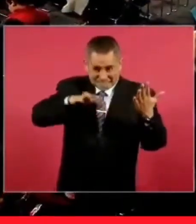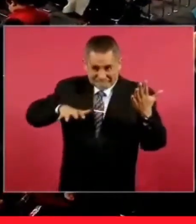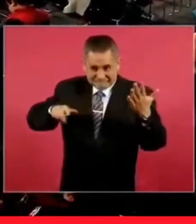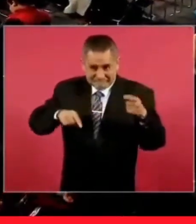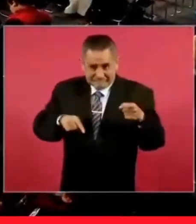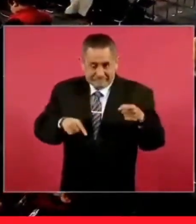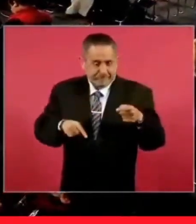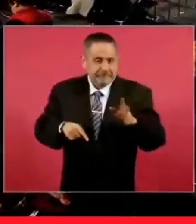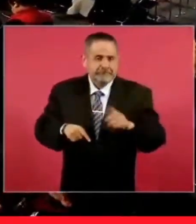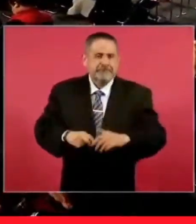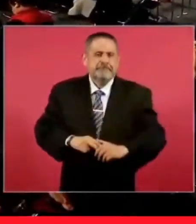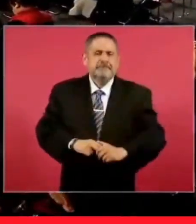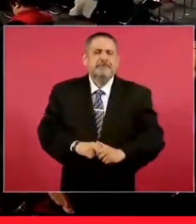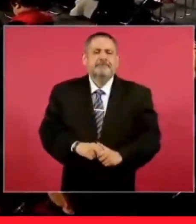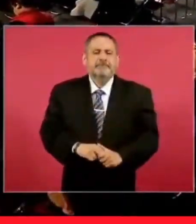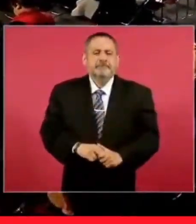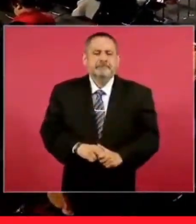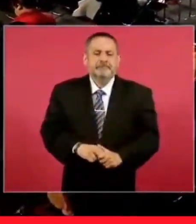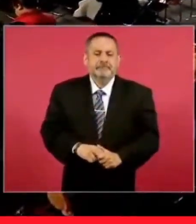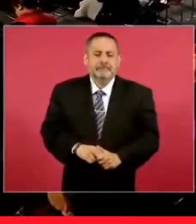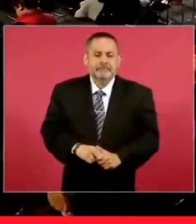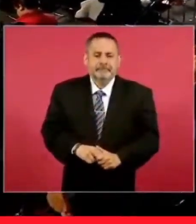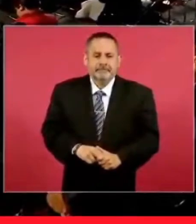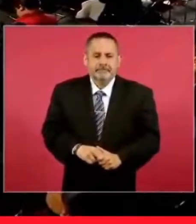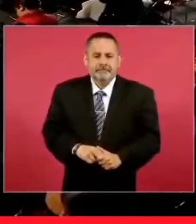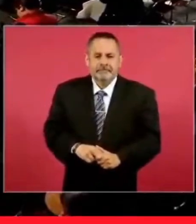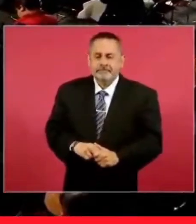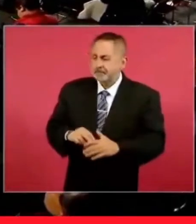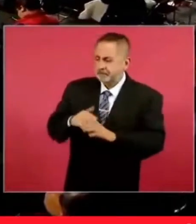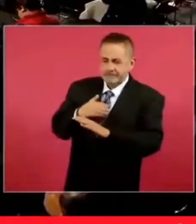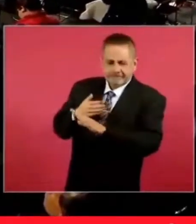pero no fue para crítica, ¿verdad?